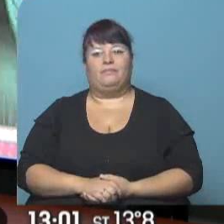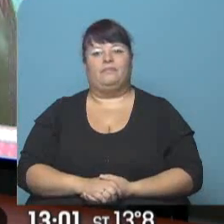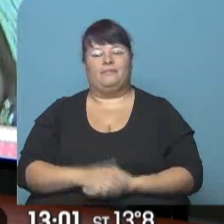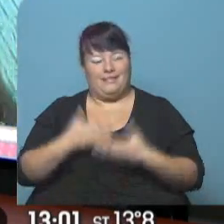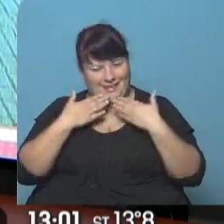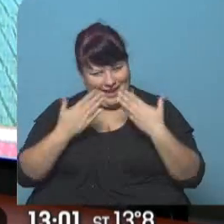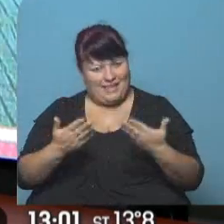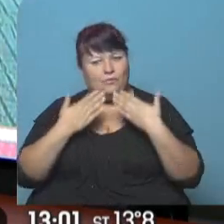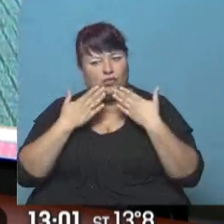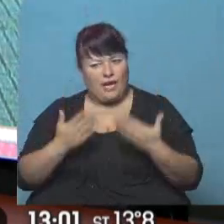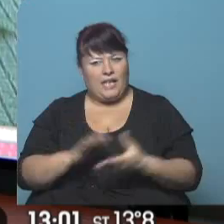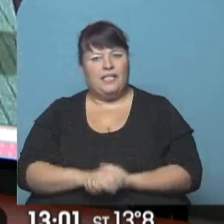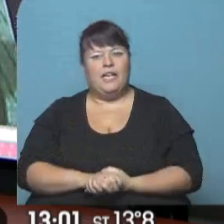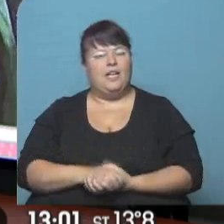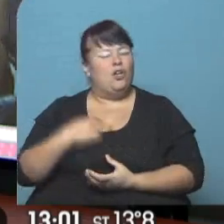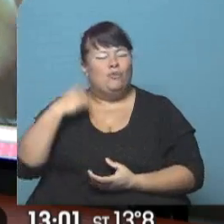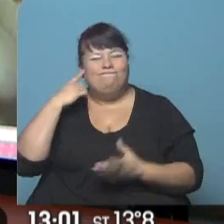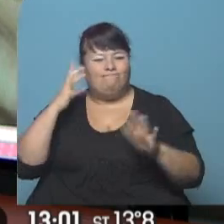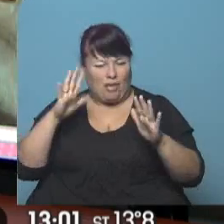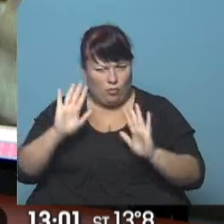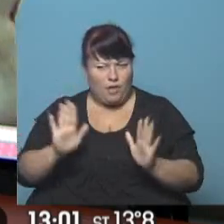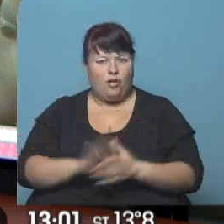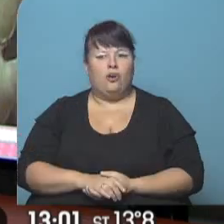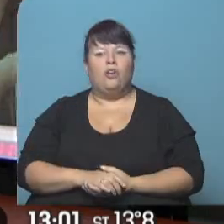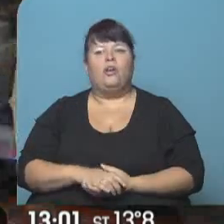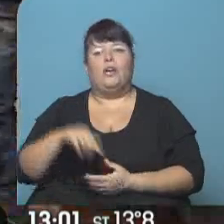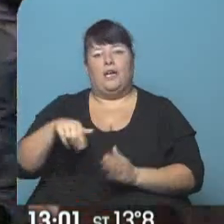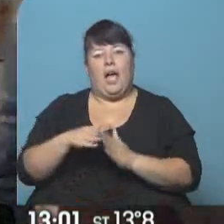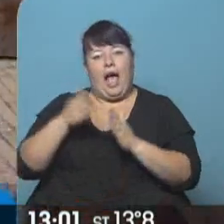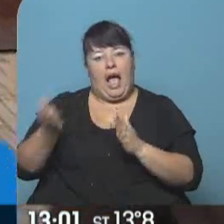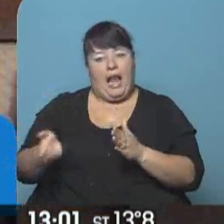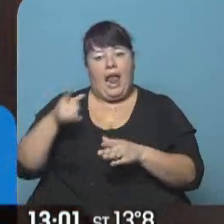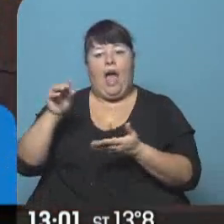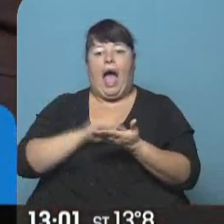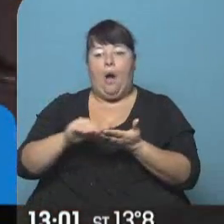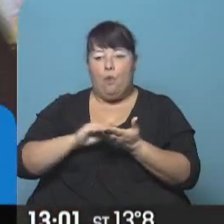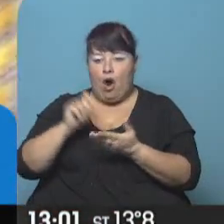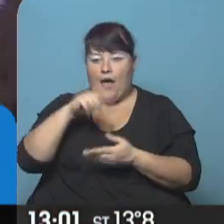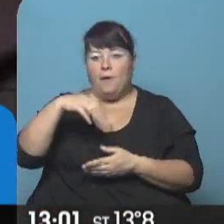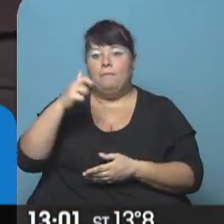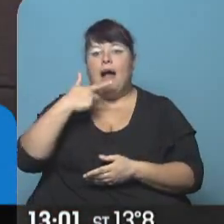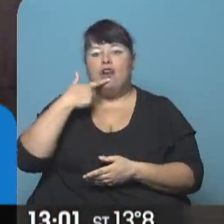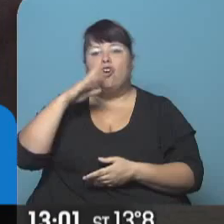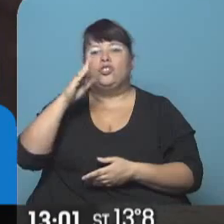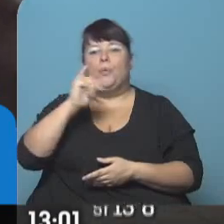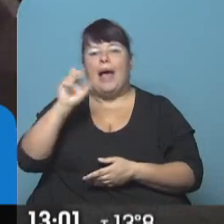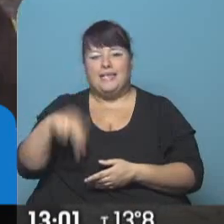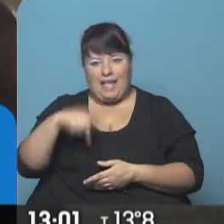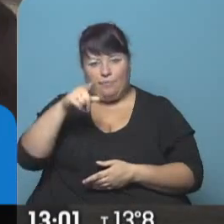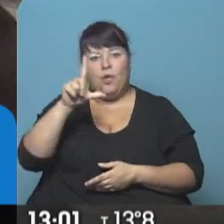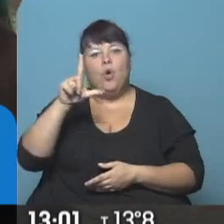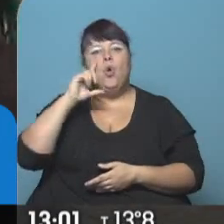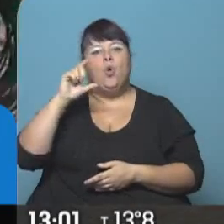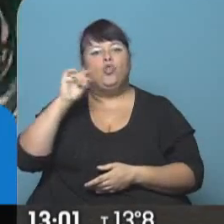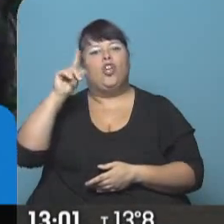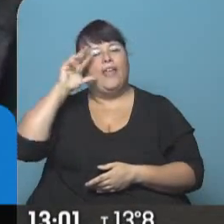gracias muchas gracias nos estaba escuchando muy bien estamos con el doctor el abogado de marcos bazán el autor lucio de la rosa